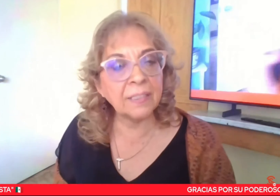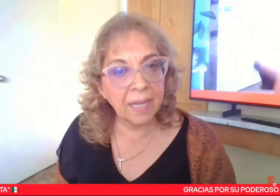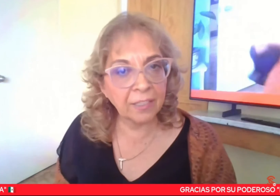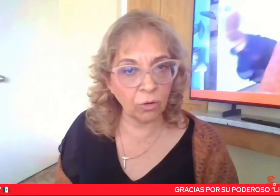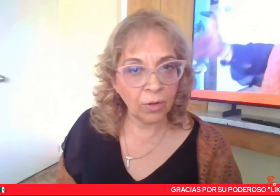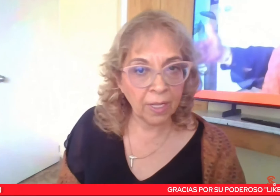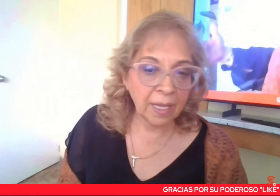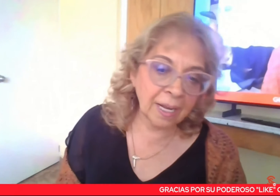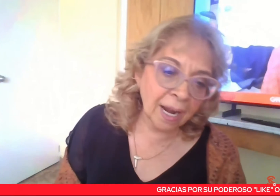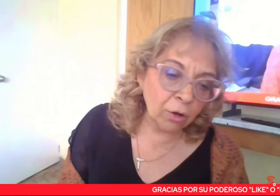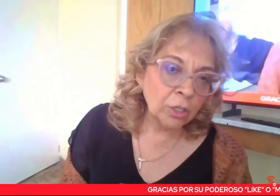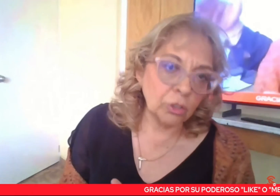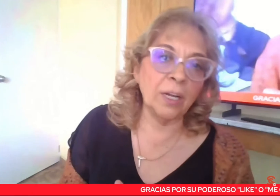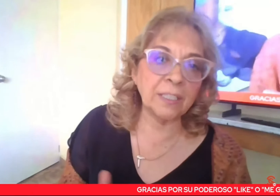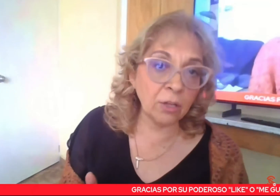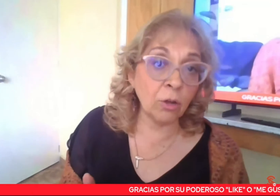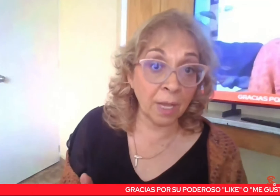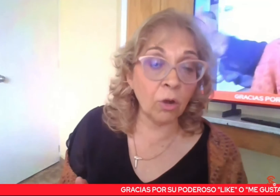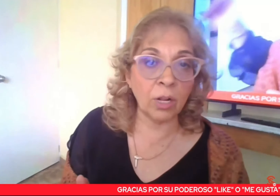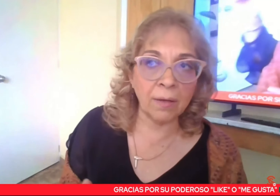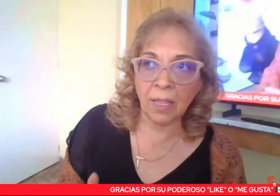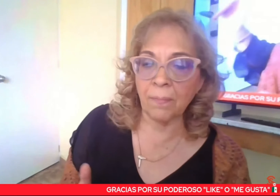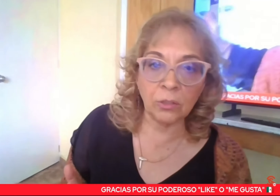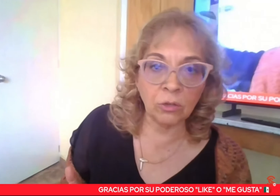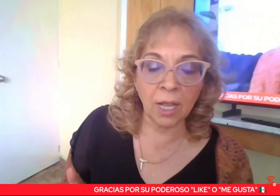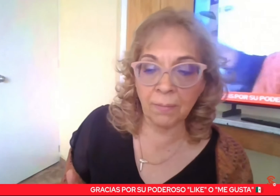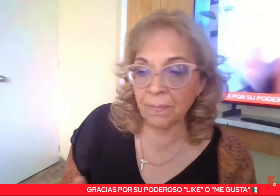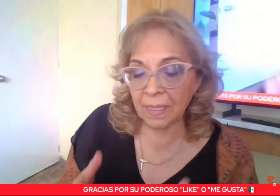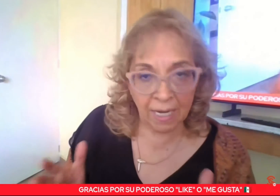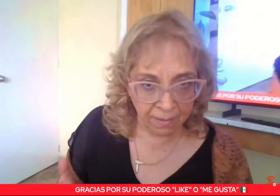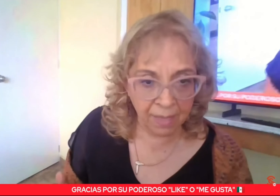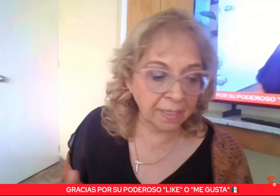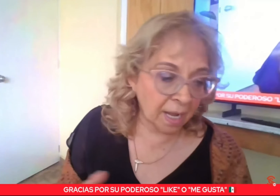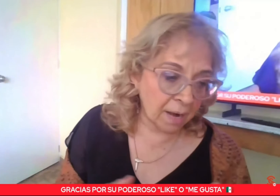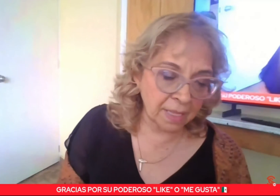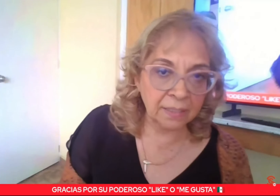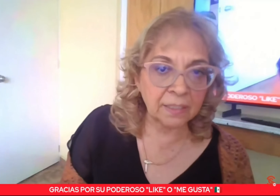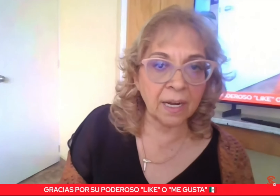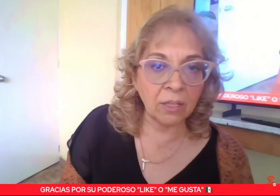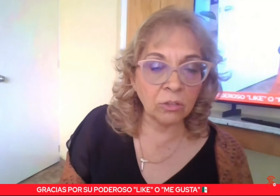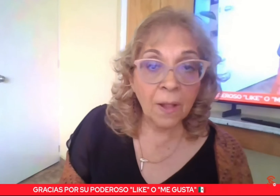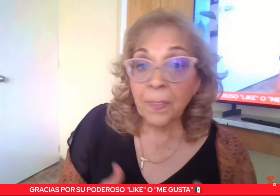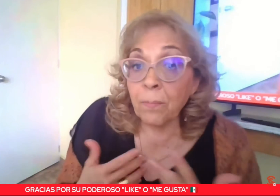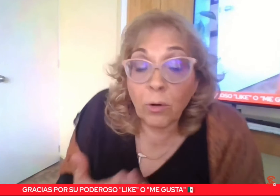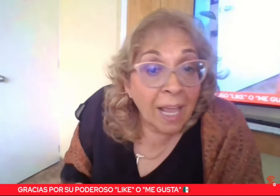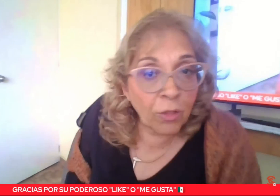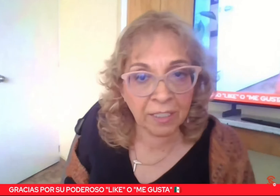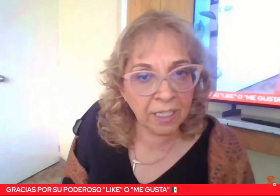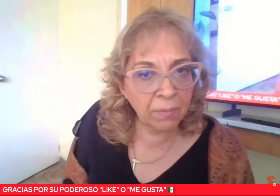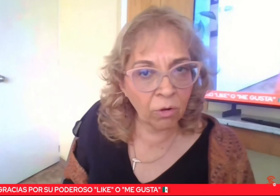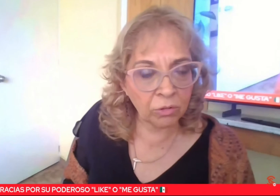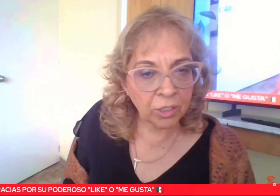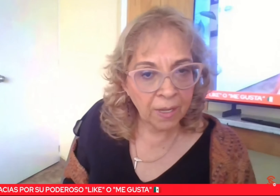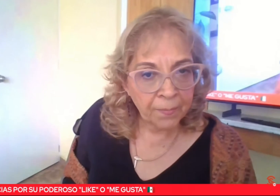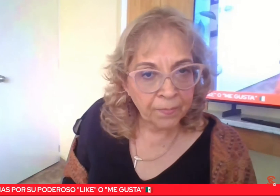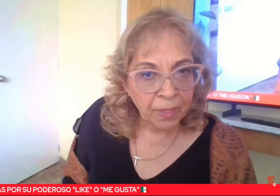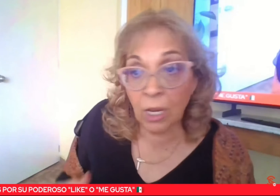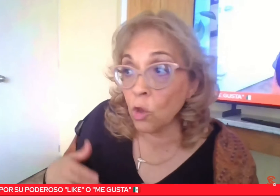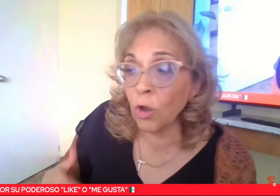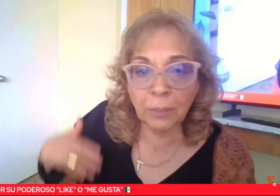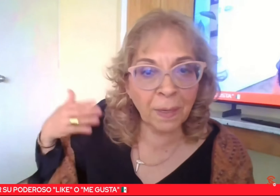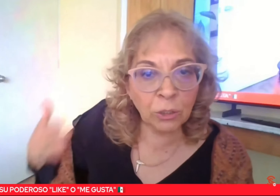decir eso. Y claro, yo les caigo bien gorda, ¿verdad? Y por eso nunca me invitan, ni me invitarán mientras estén ellos, porque lo decimos.